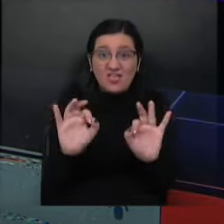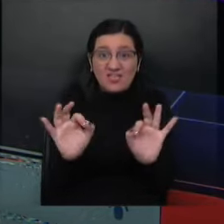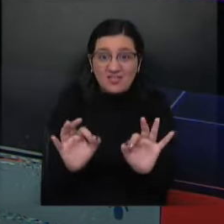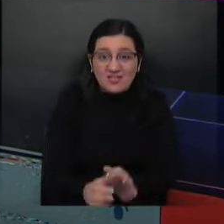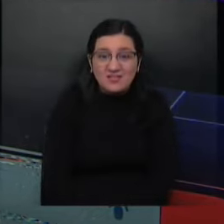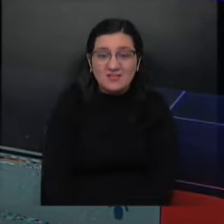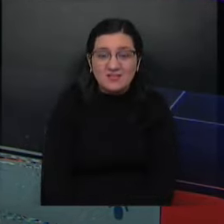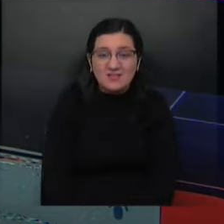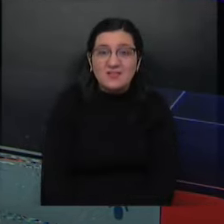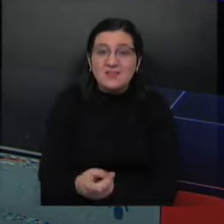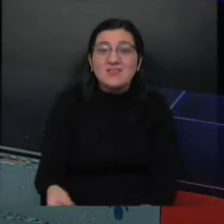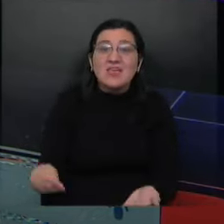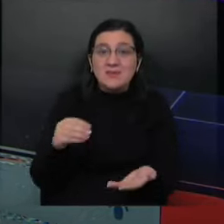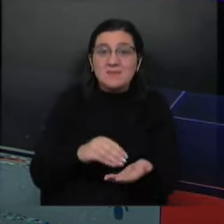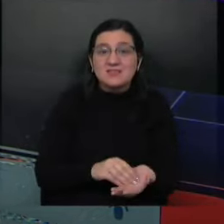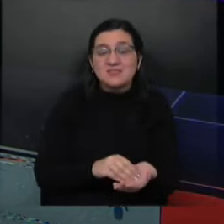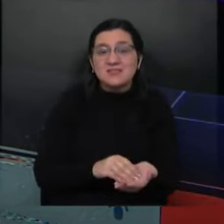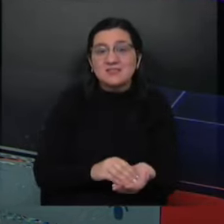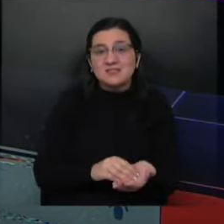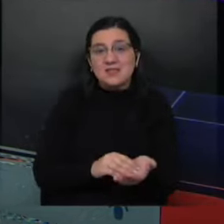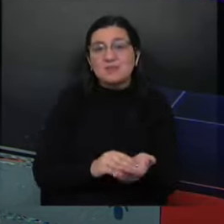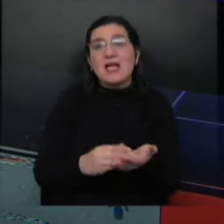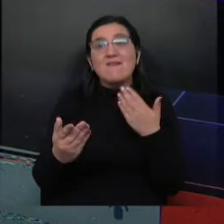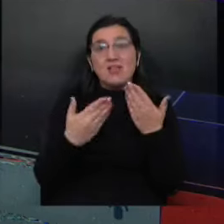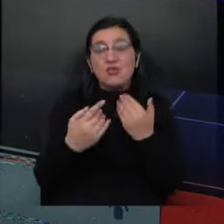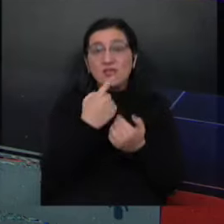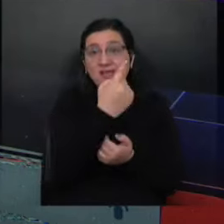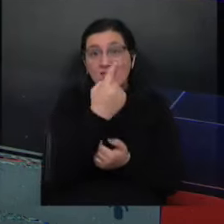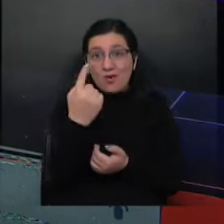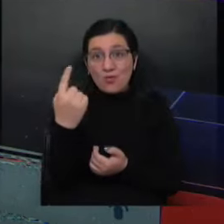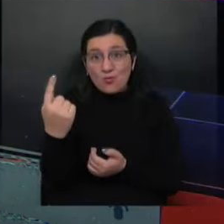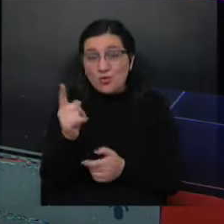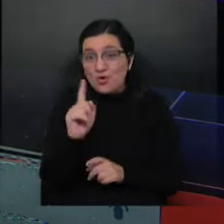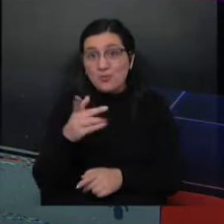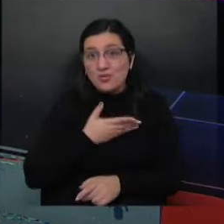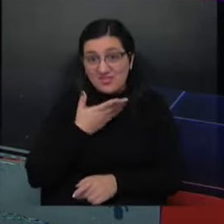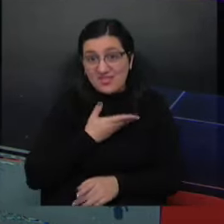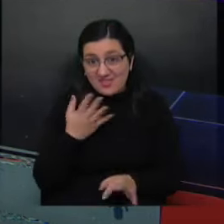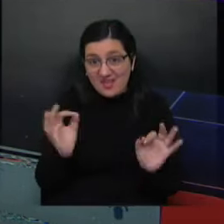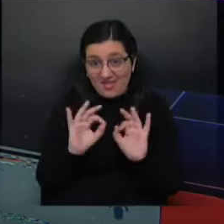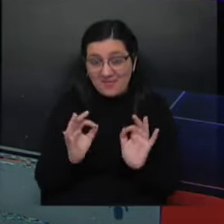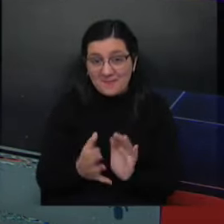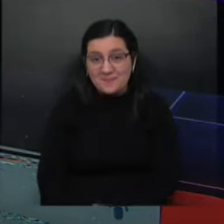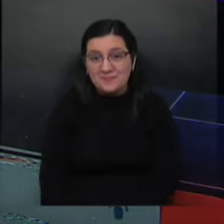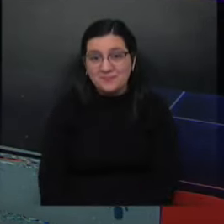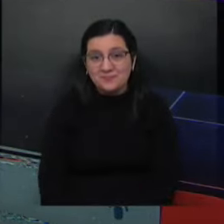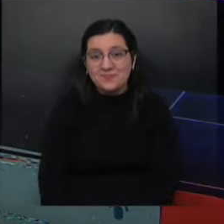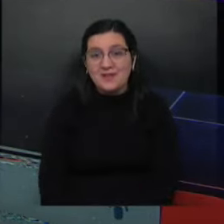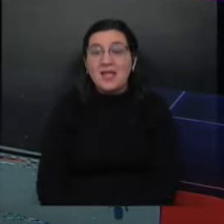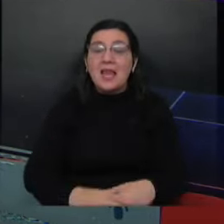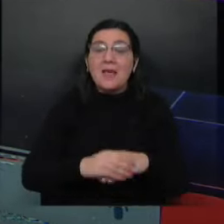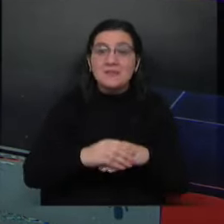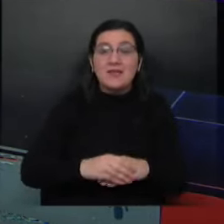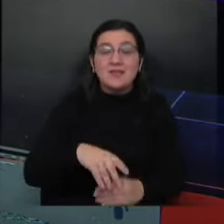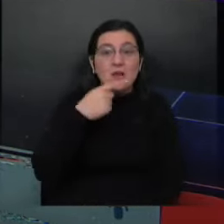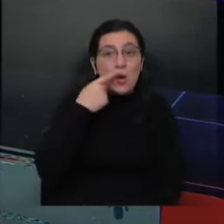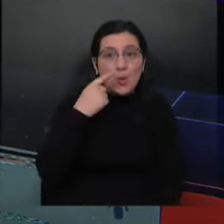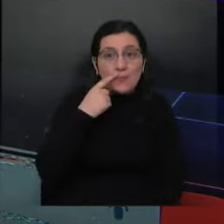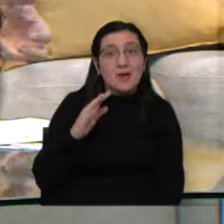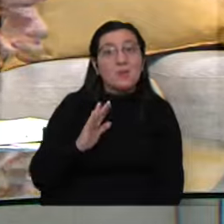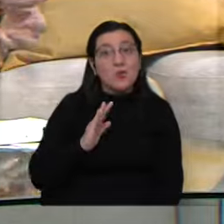eso sino que además estamos comentando cada mensaje y no te has quejado no me quejado la amistad entre el hombre y la